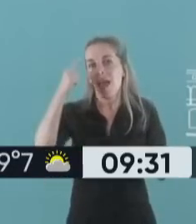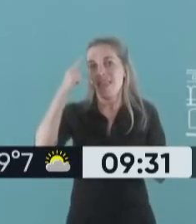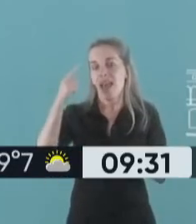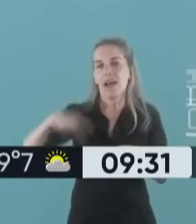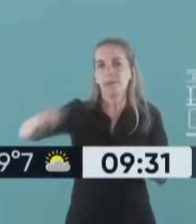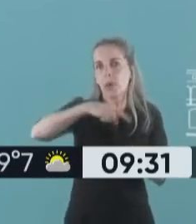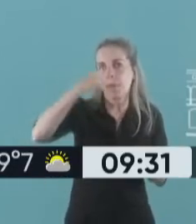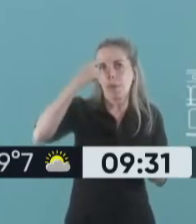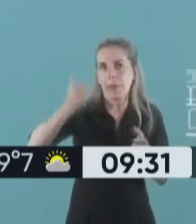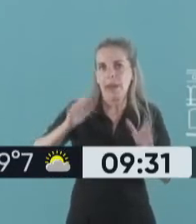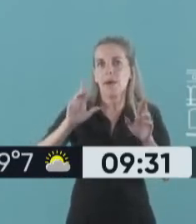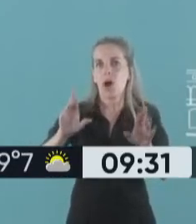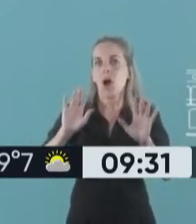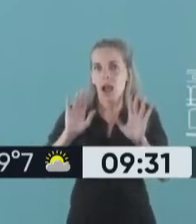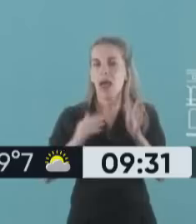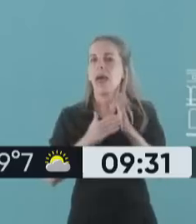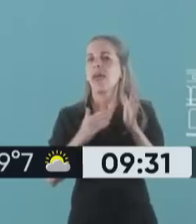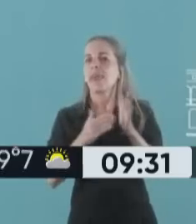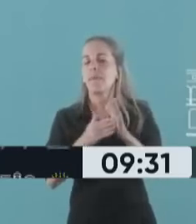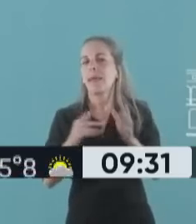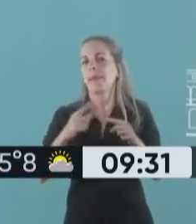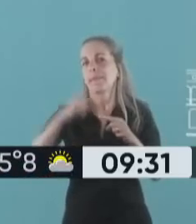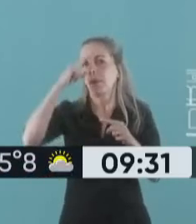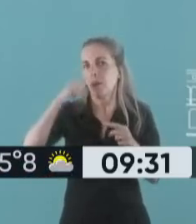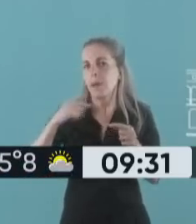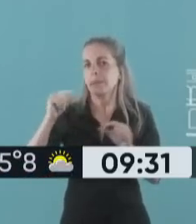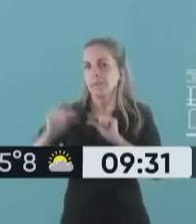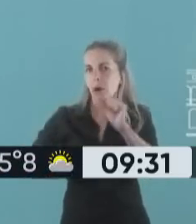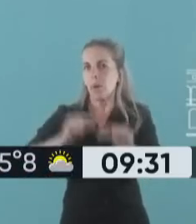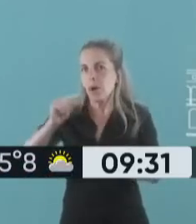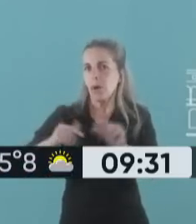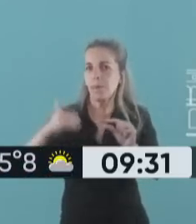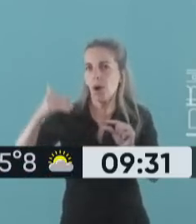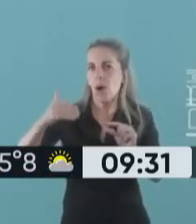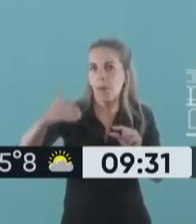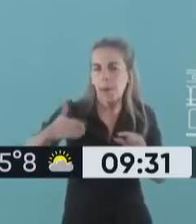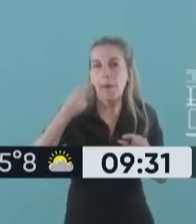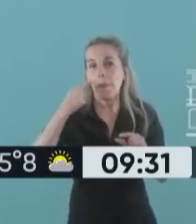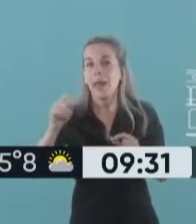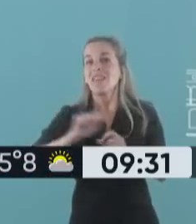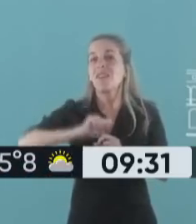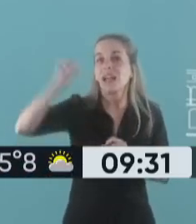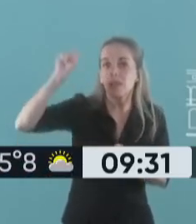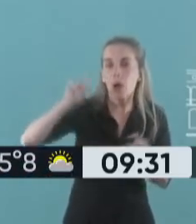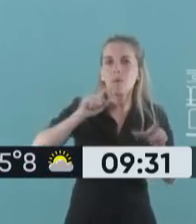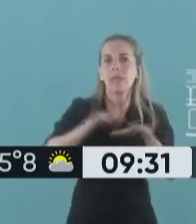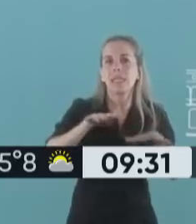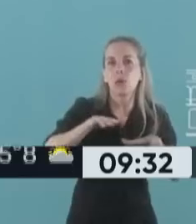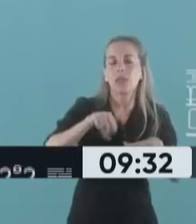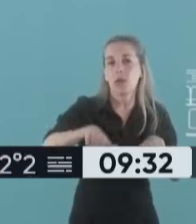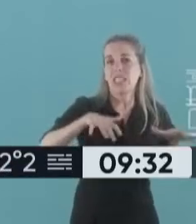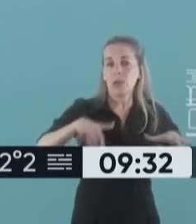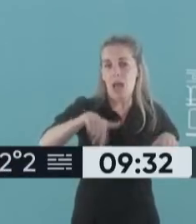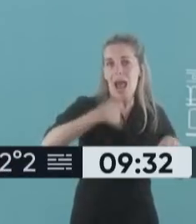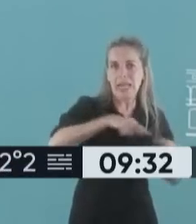estaba indicada y que lleguemos a eso. Hay que ver mes a mes, la inflación y con todo lo que está sucediendo en la Argentina y en el mundo es algo sobre lo que hay que trabajar